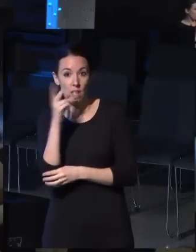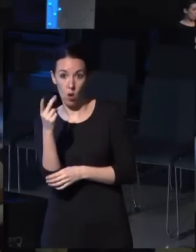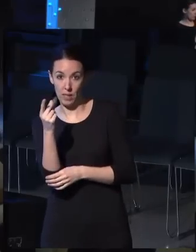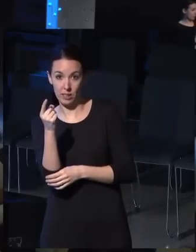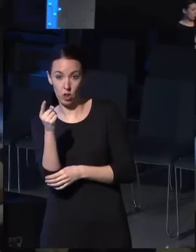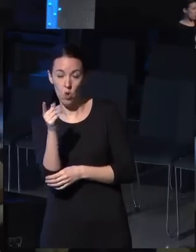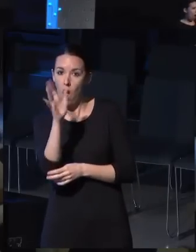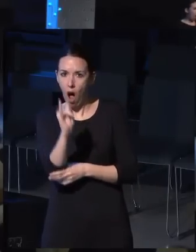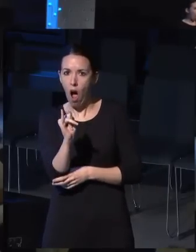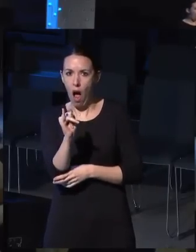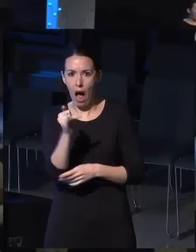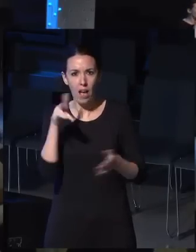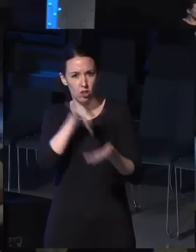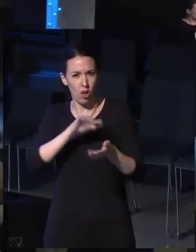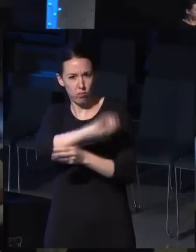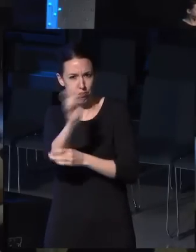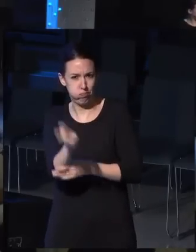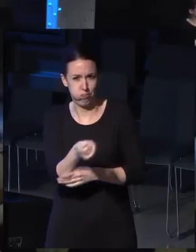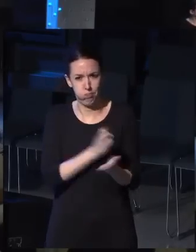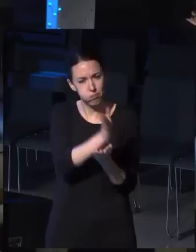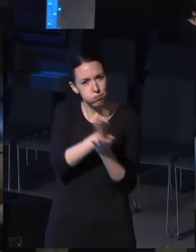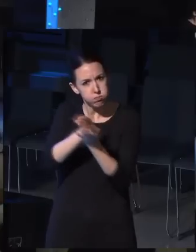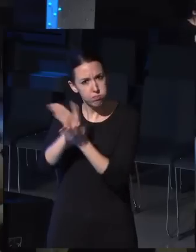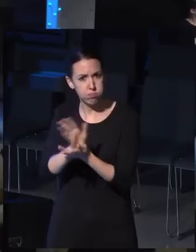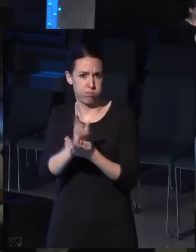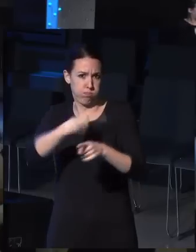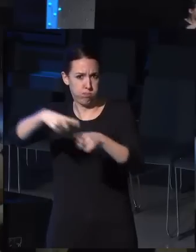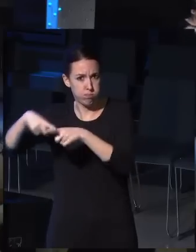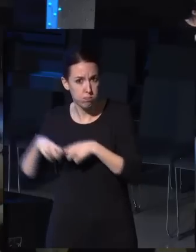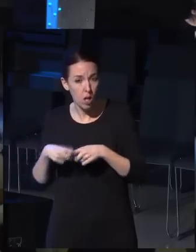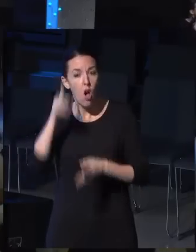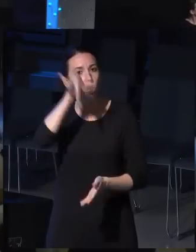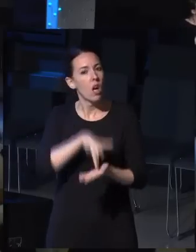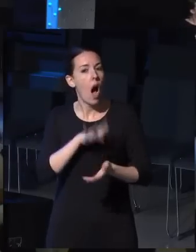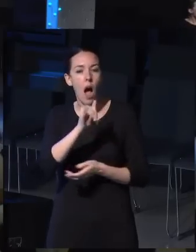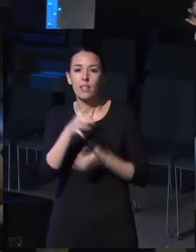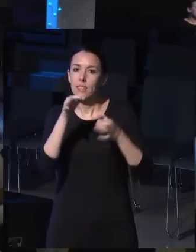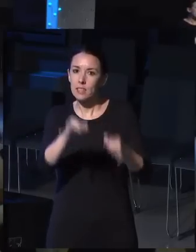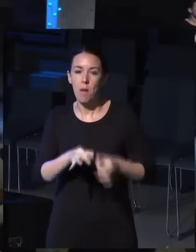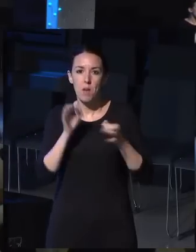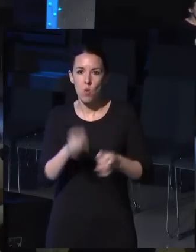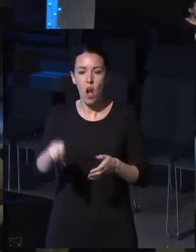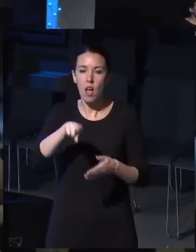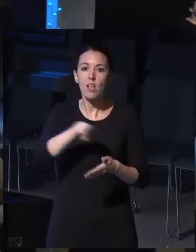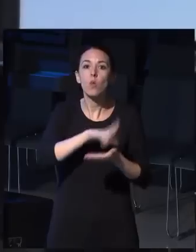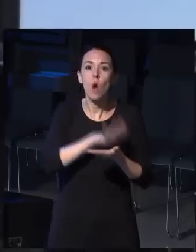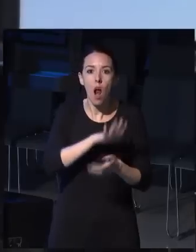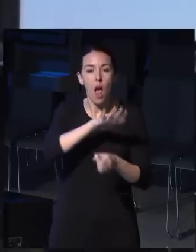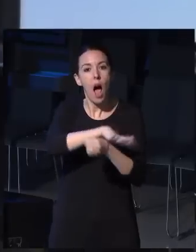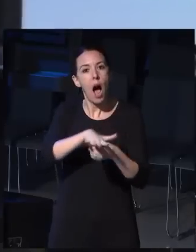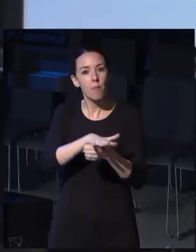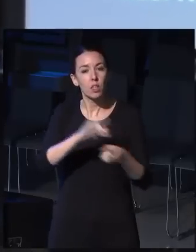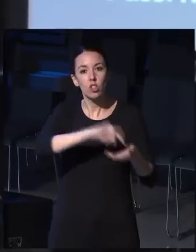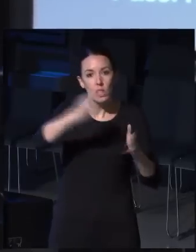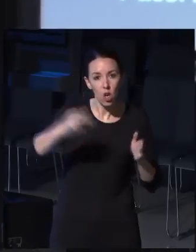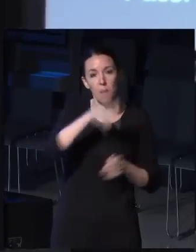esta vertiente tan bastarda, tan diversa y tan diferente. Y eso tiene siempre un patrón que viene al lado, que es el mundo de la tecnología